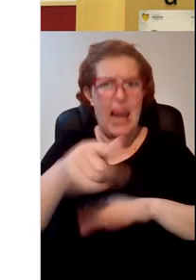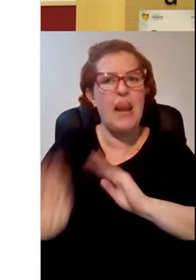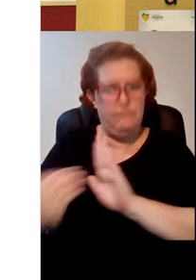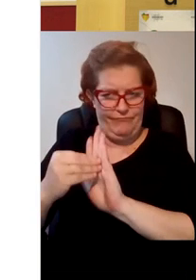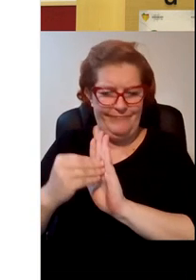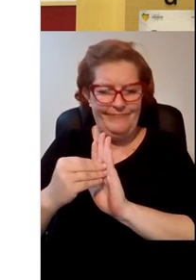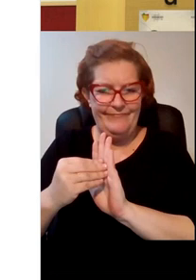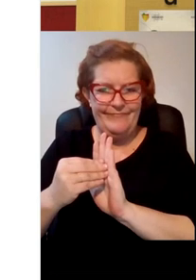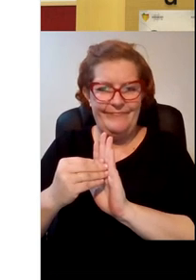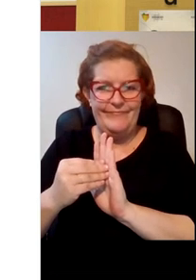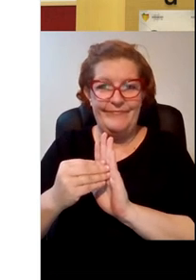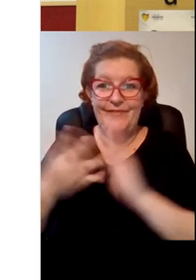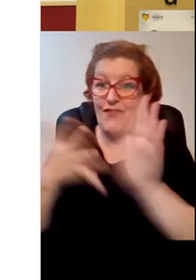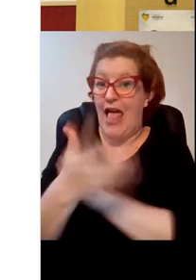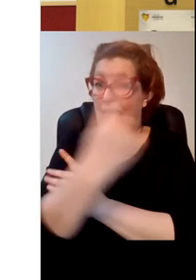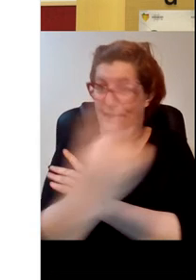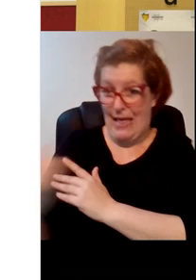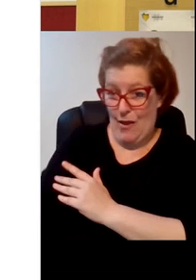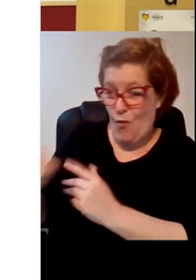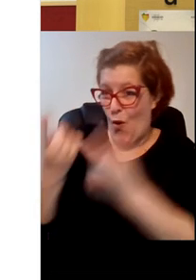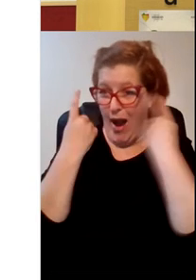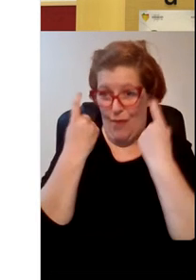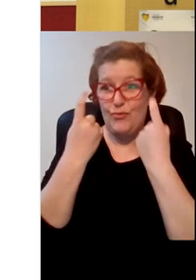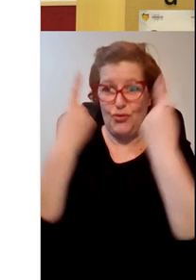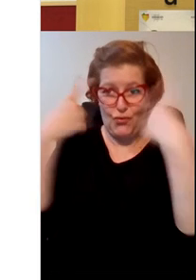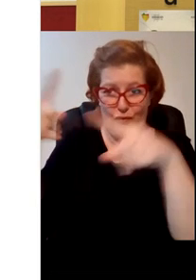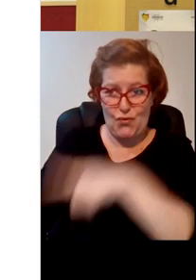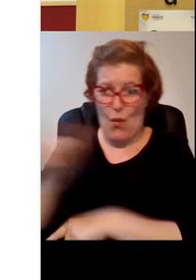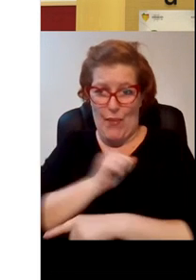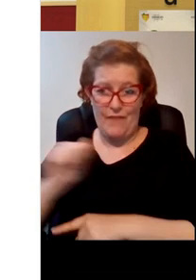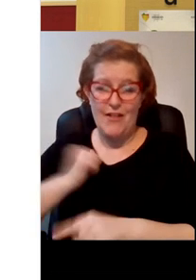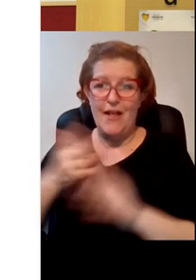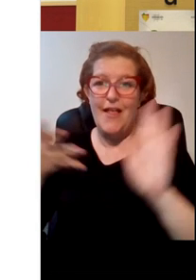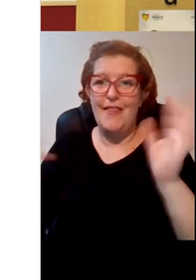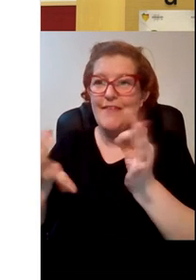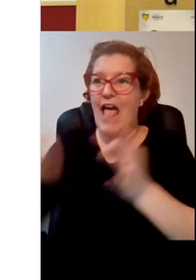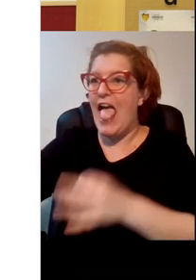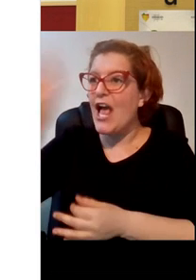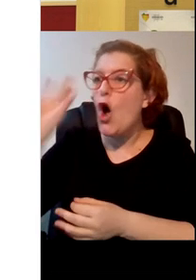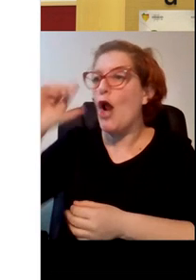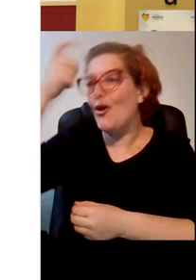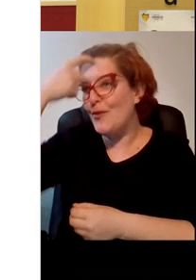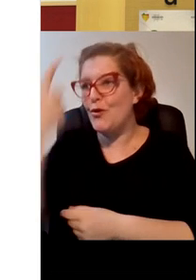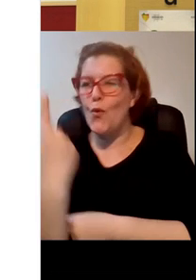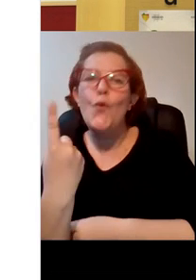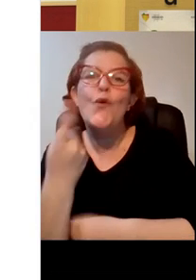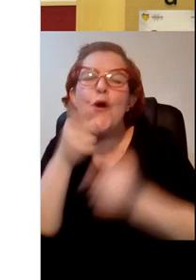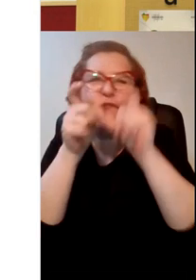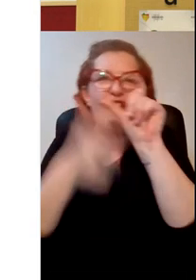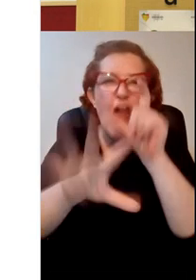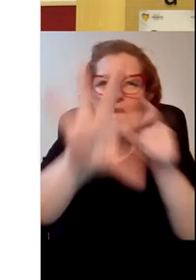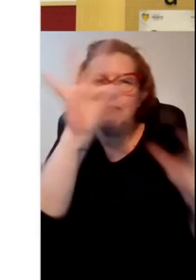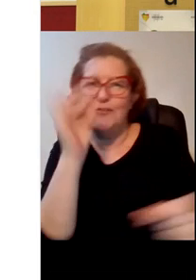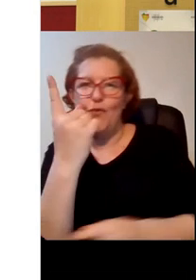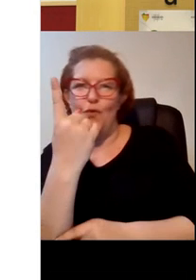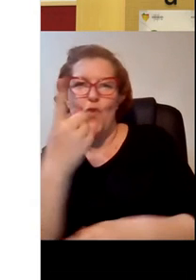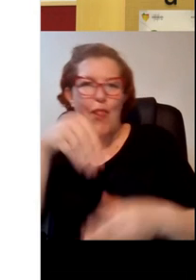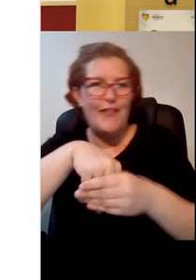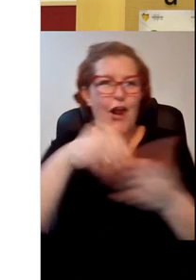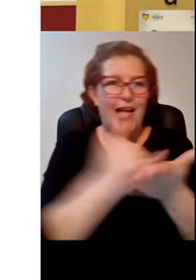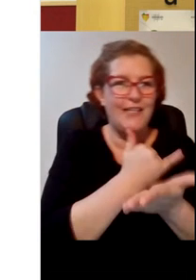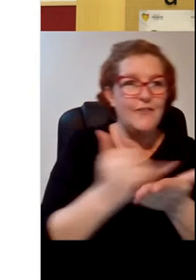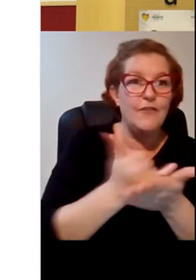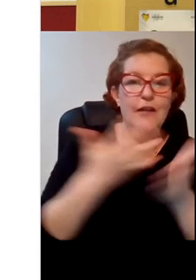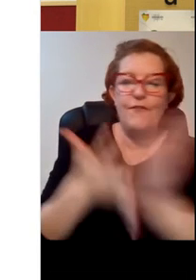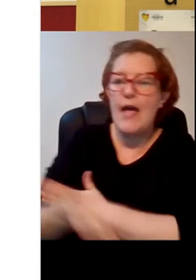individualmente cada cada uno de los estudiantes tenía que escoger un concepto tenía que escoger un término visto en la asignatura y tenía que